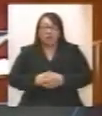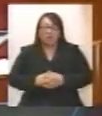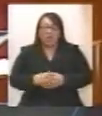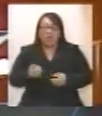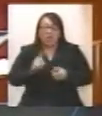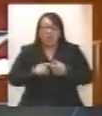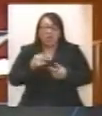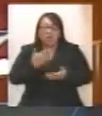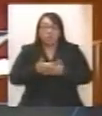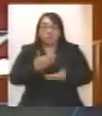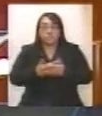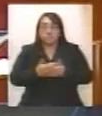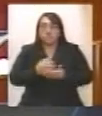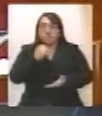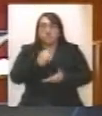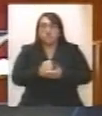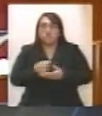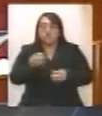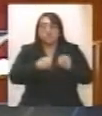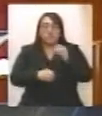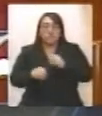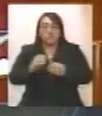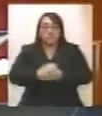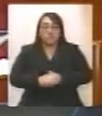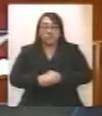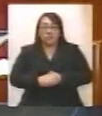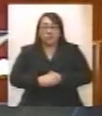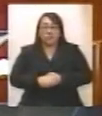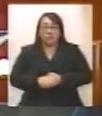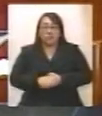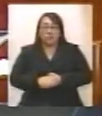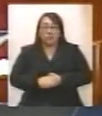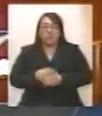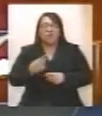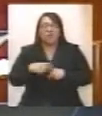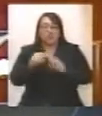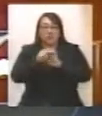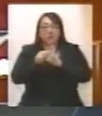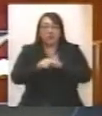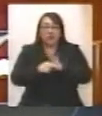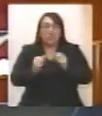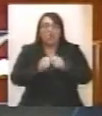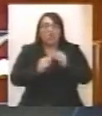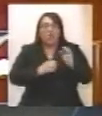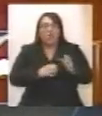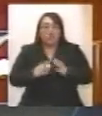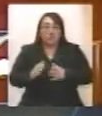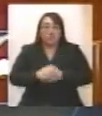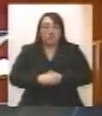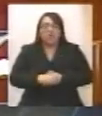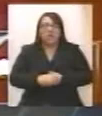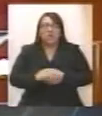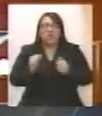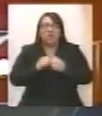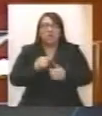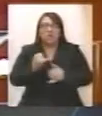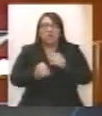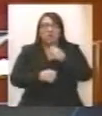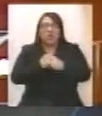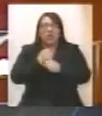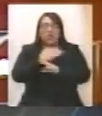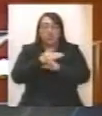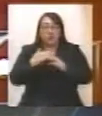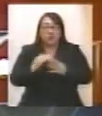la propuesta, aprobación e implementación de una serie de normas de ordenamiento y agilización durante el último año y